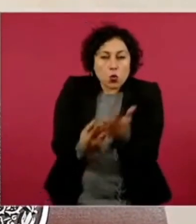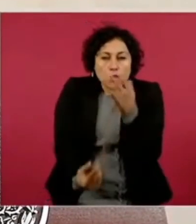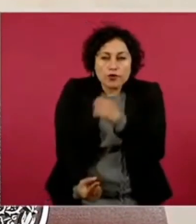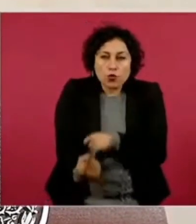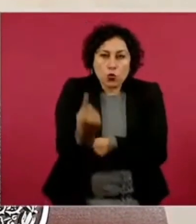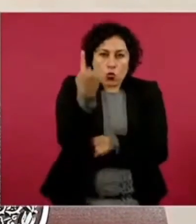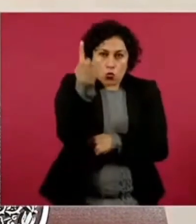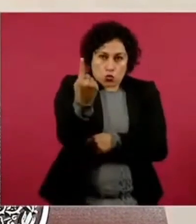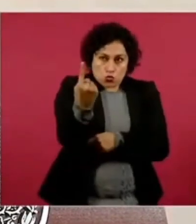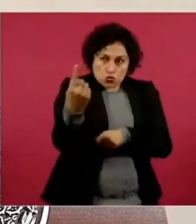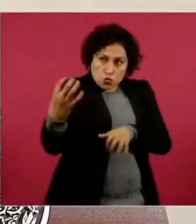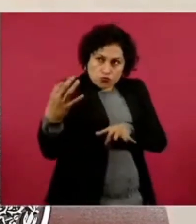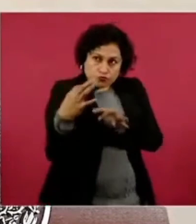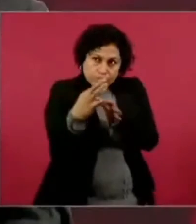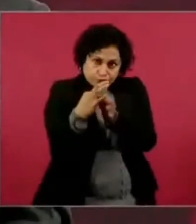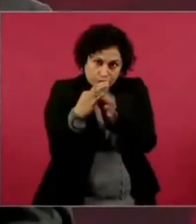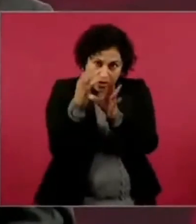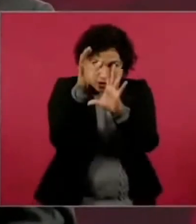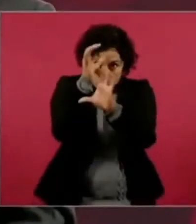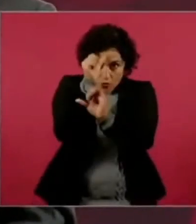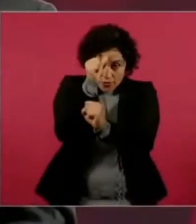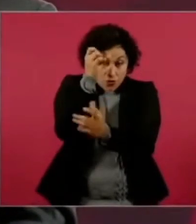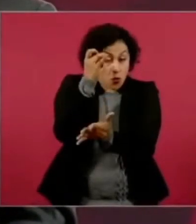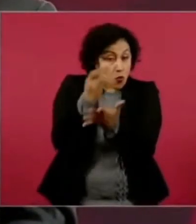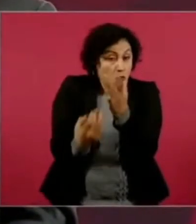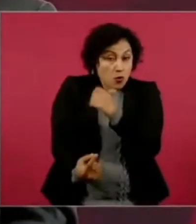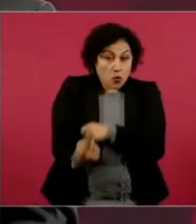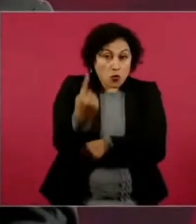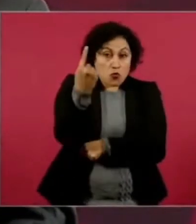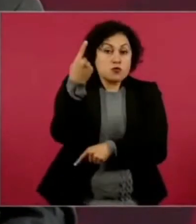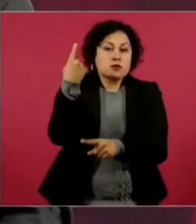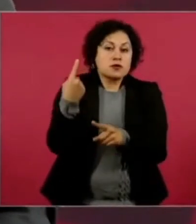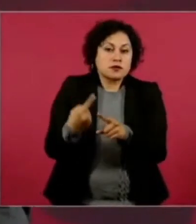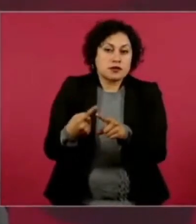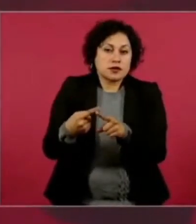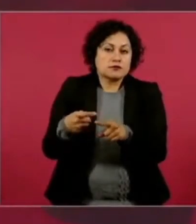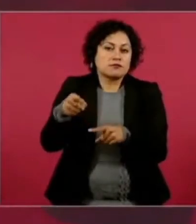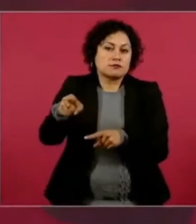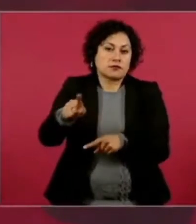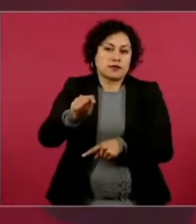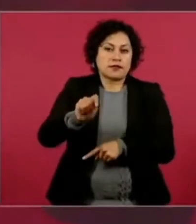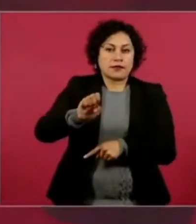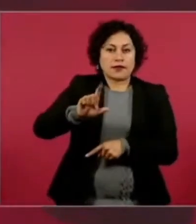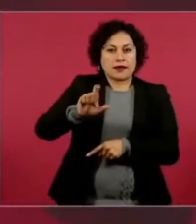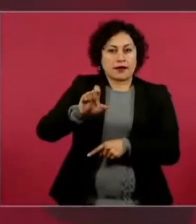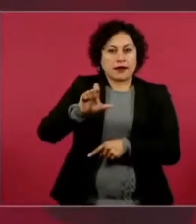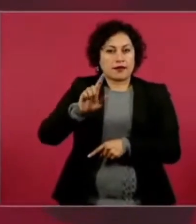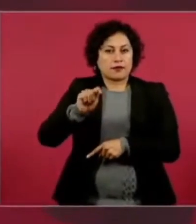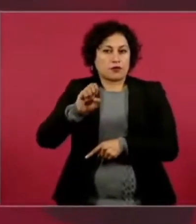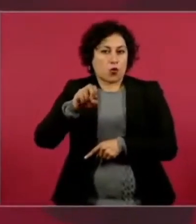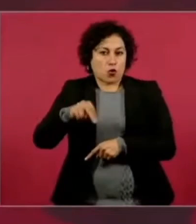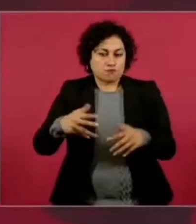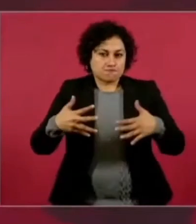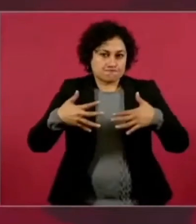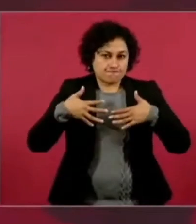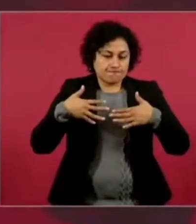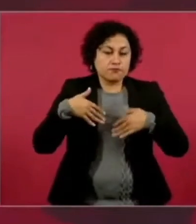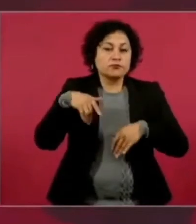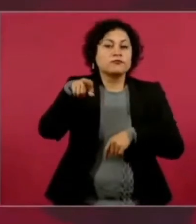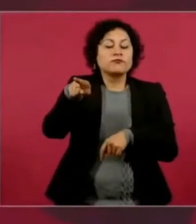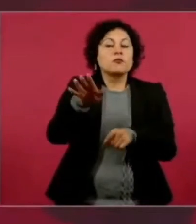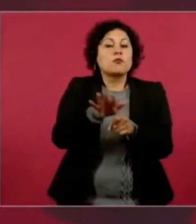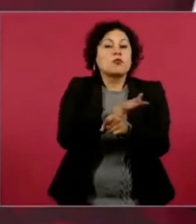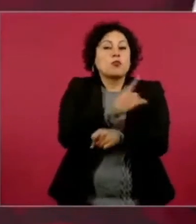que tenemos un convenio, es con Teletón, porque ellos tienen